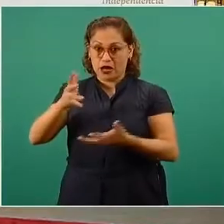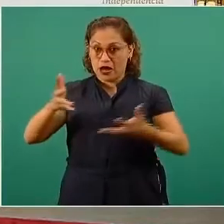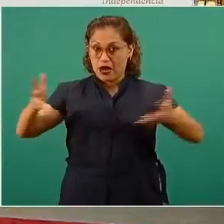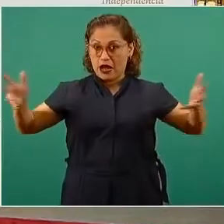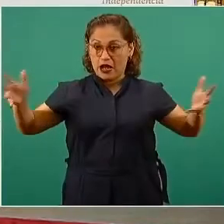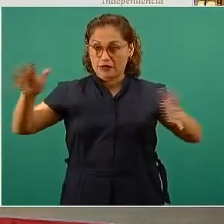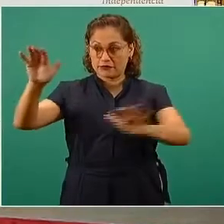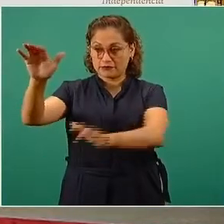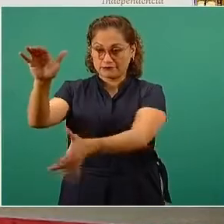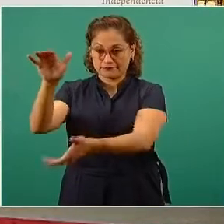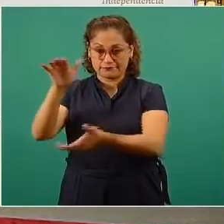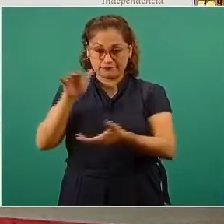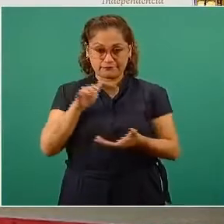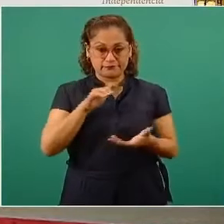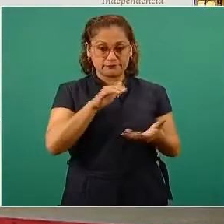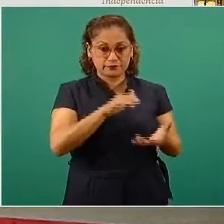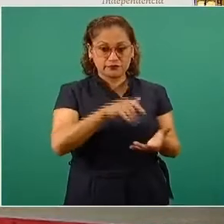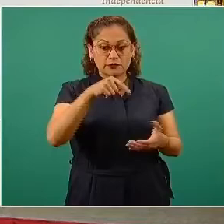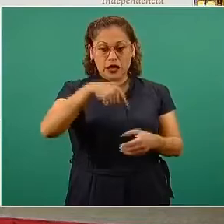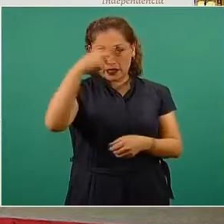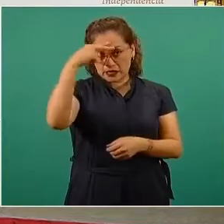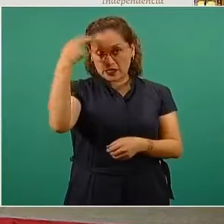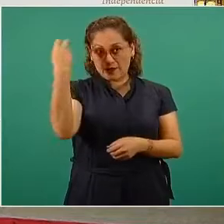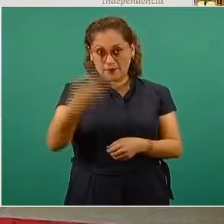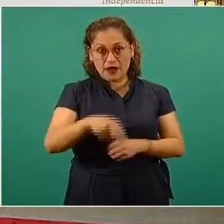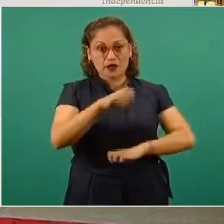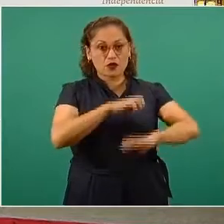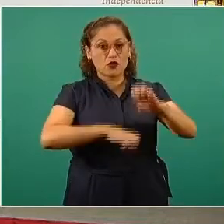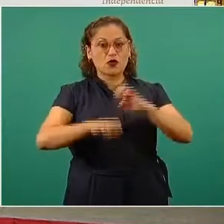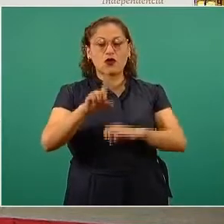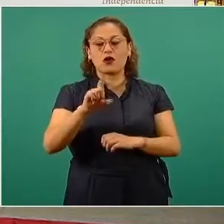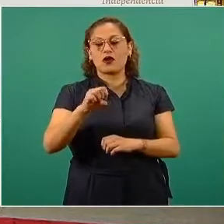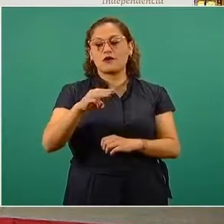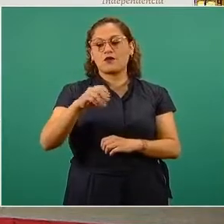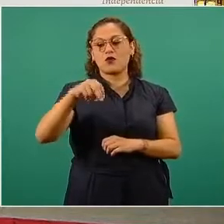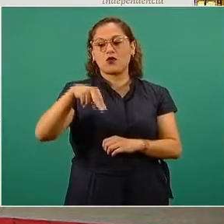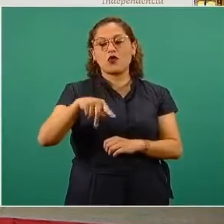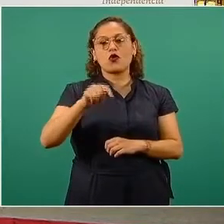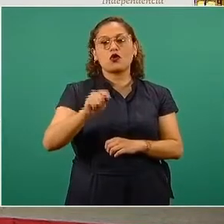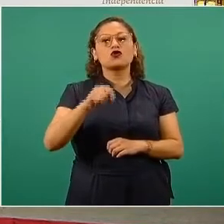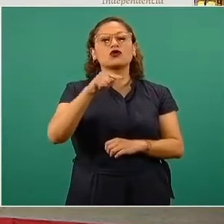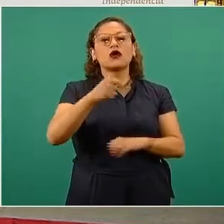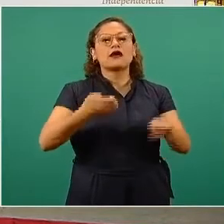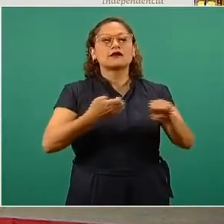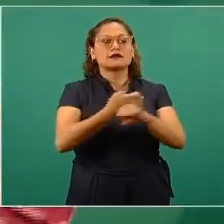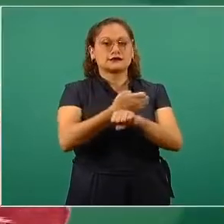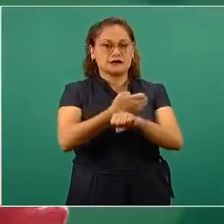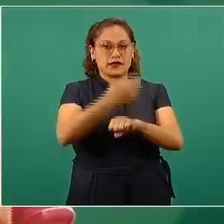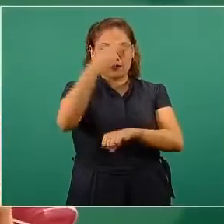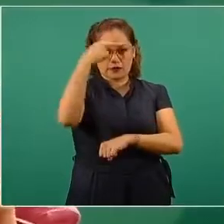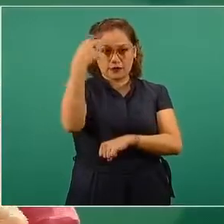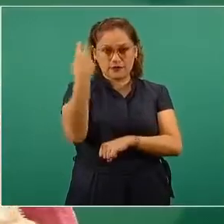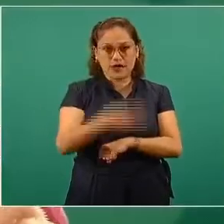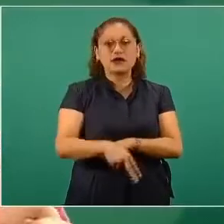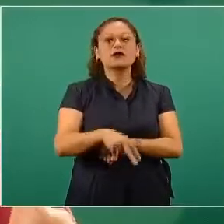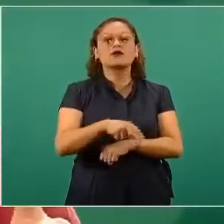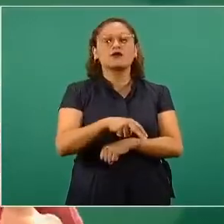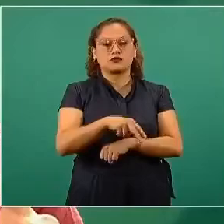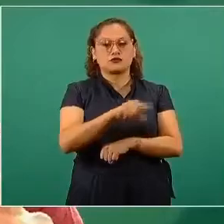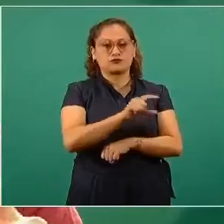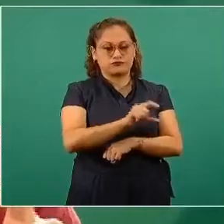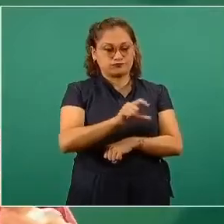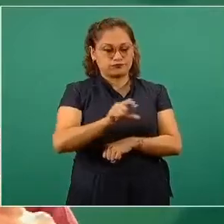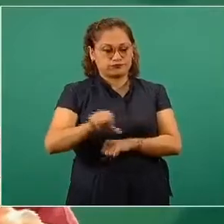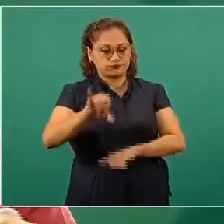muy grandes y después pasan a esta empresa Leomont, cuya planta está en Ocoyacá, Estado de México, y se envasan.